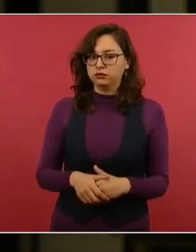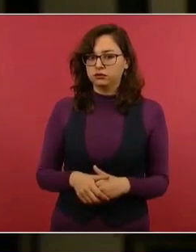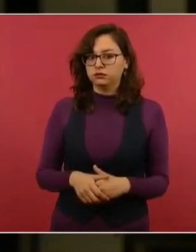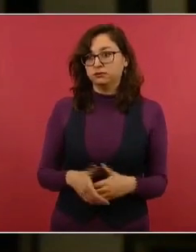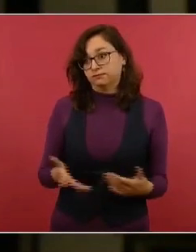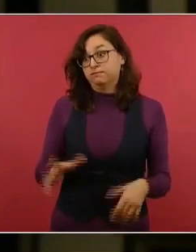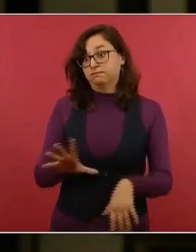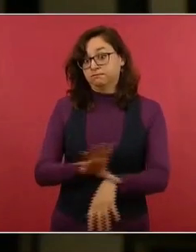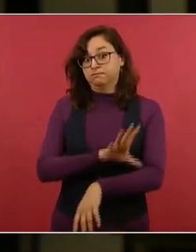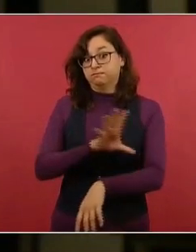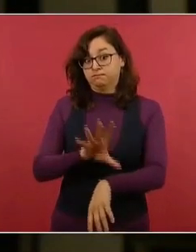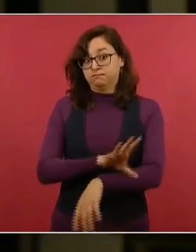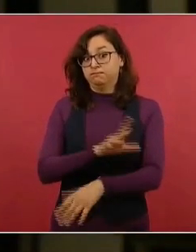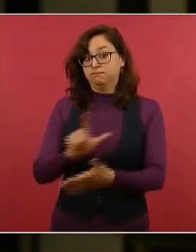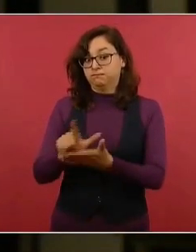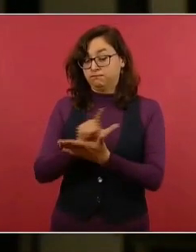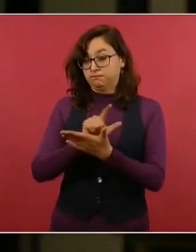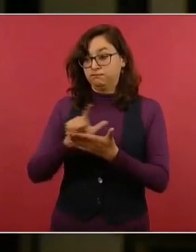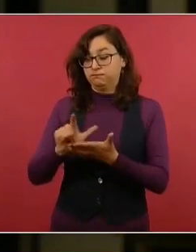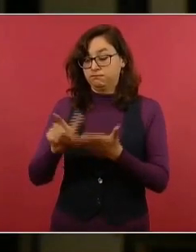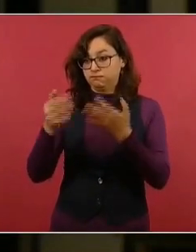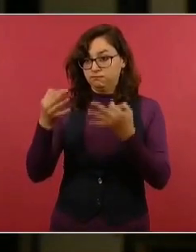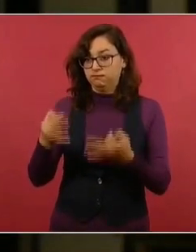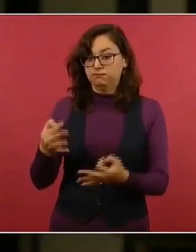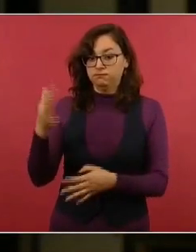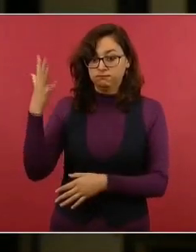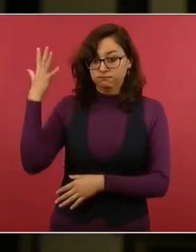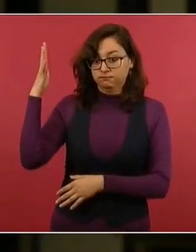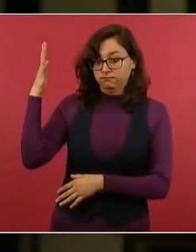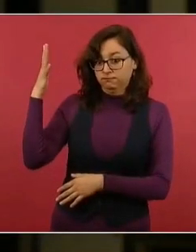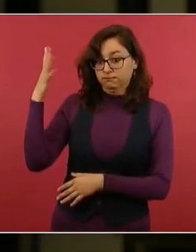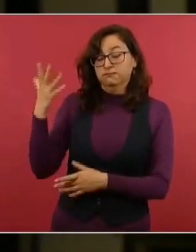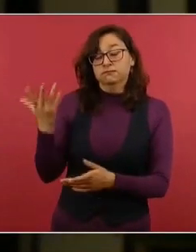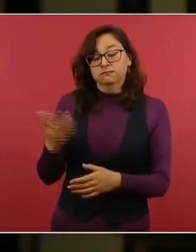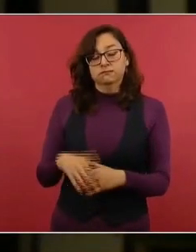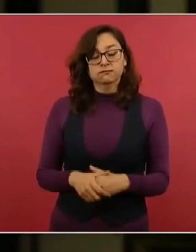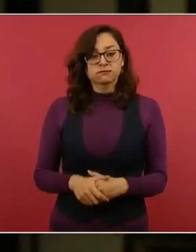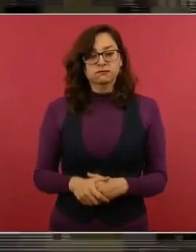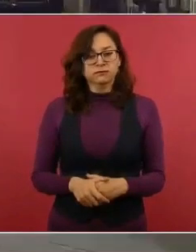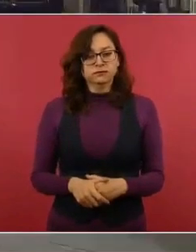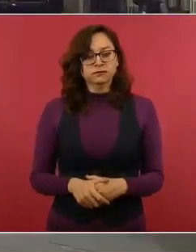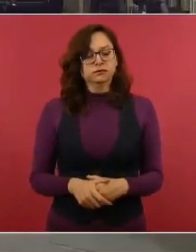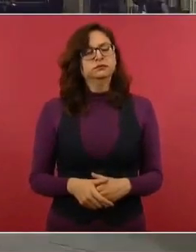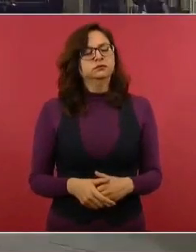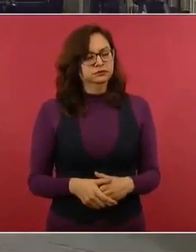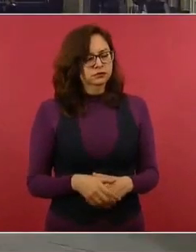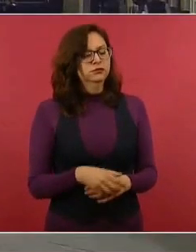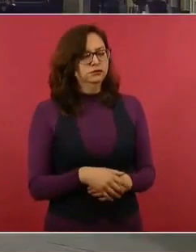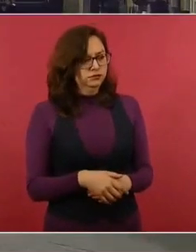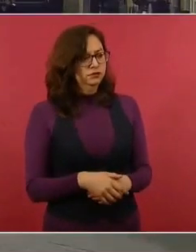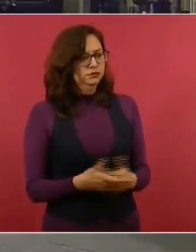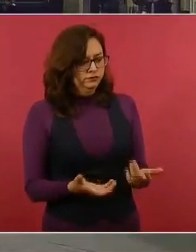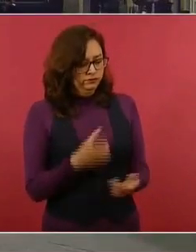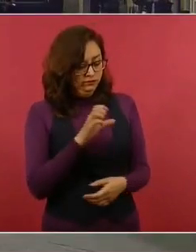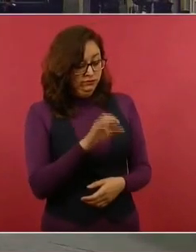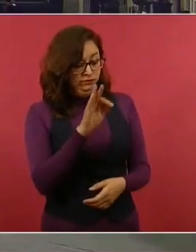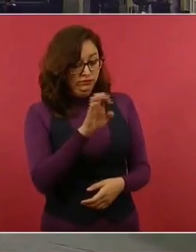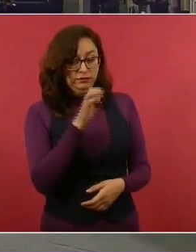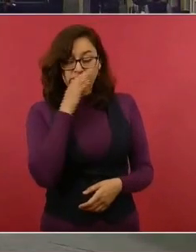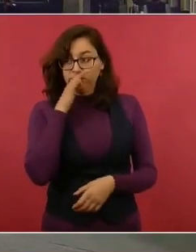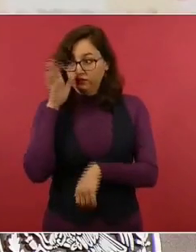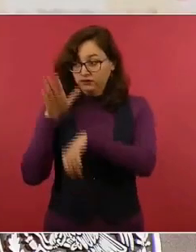limpia y renovable como es la solar? Sí, sería. Sí, vamos a verlo con la Comisión Federal